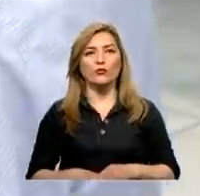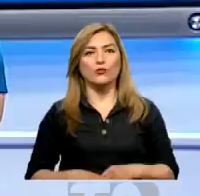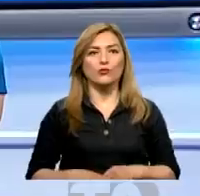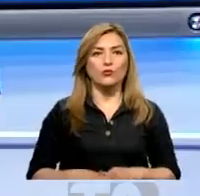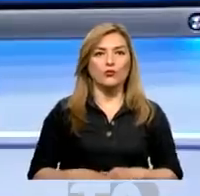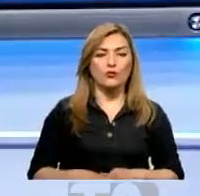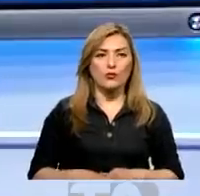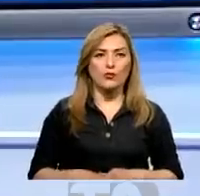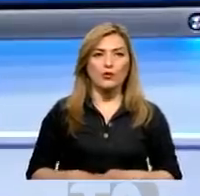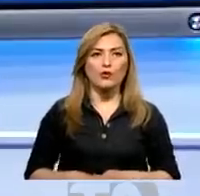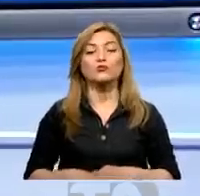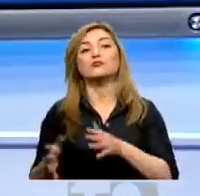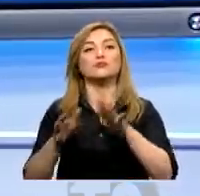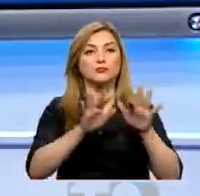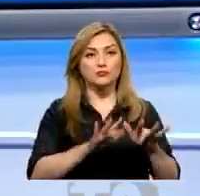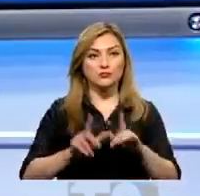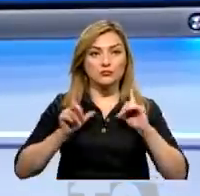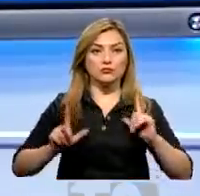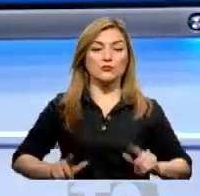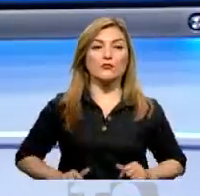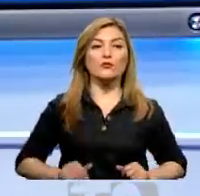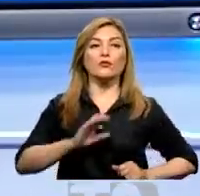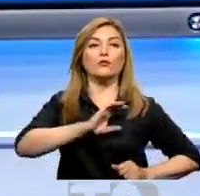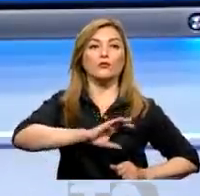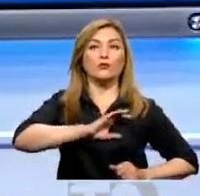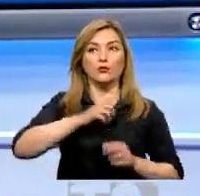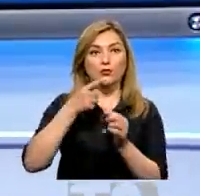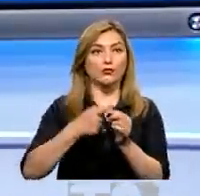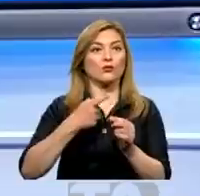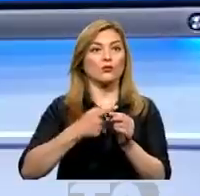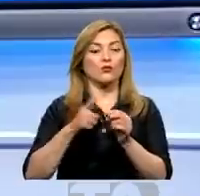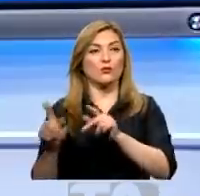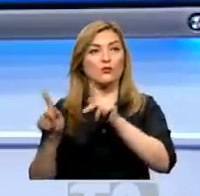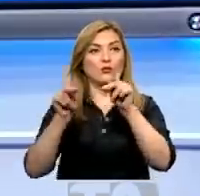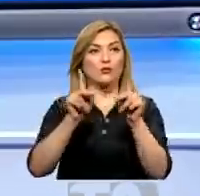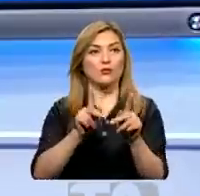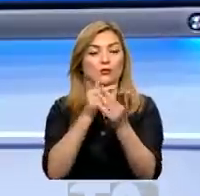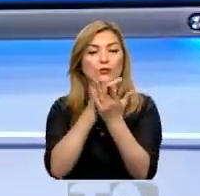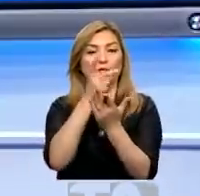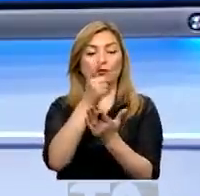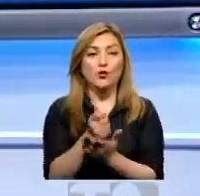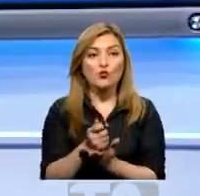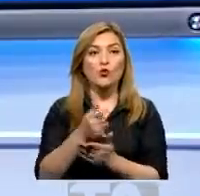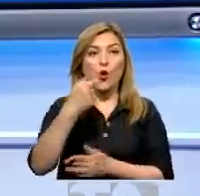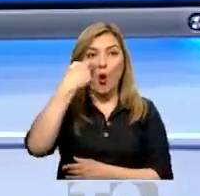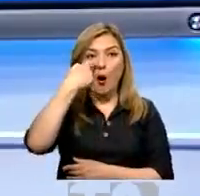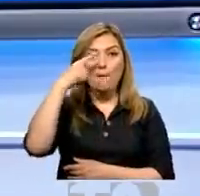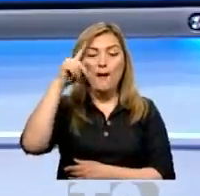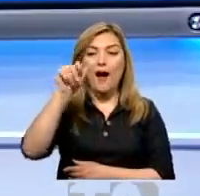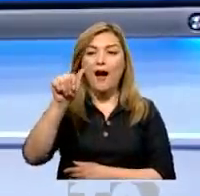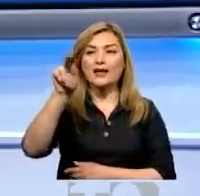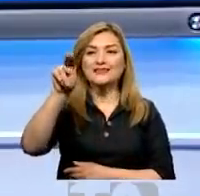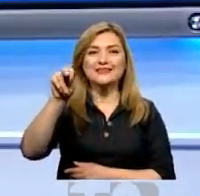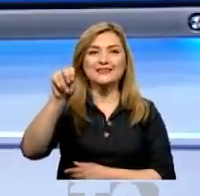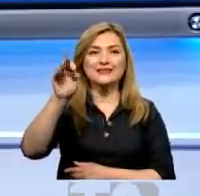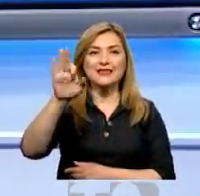horas. La Secretaría de Salud del municipio de Quito tiene previsto adquirir pruebas de antígenos para continuar con el